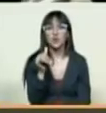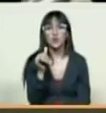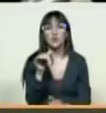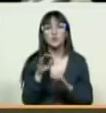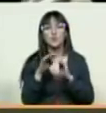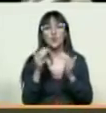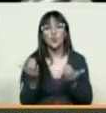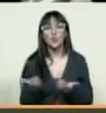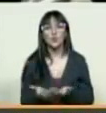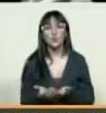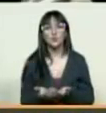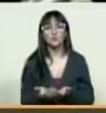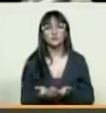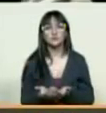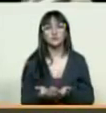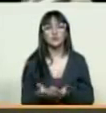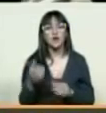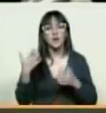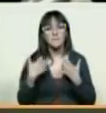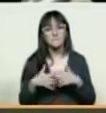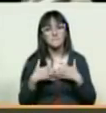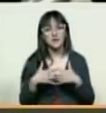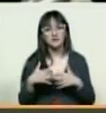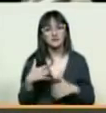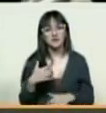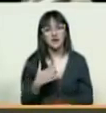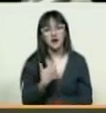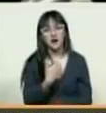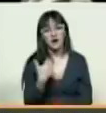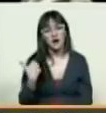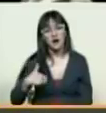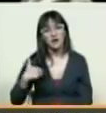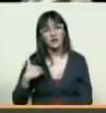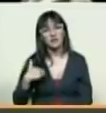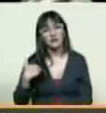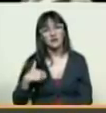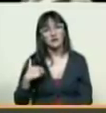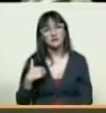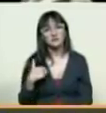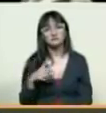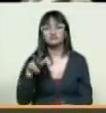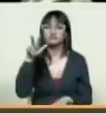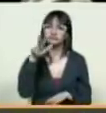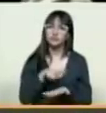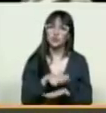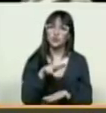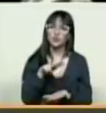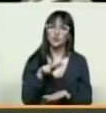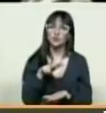que la empresa canadiense Gold Reserve había certificado